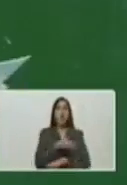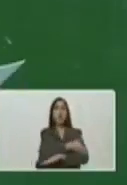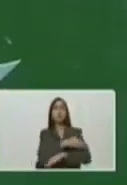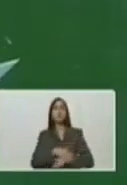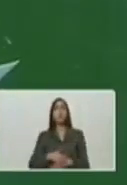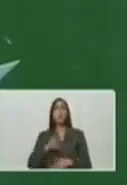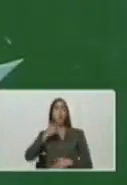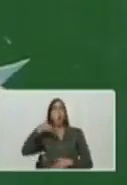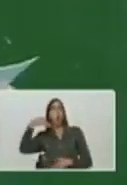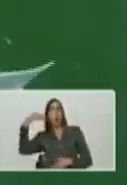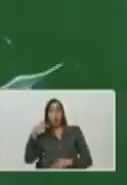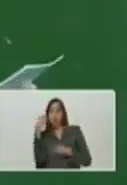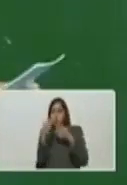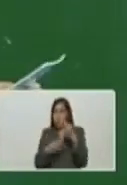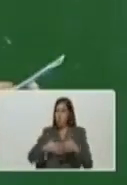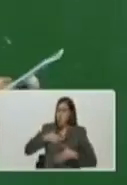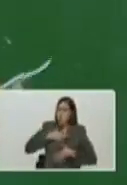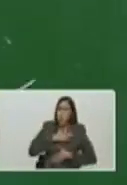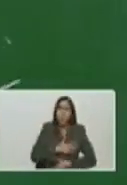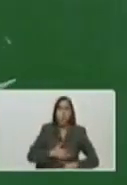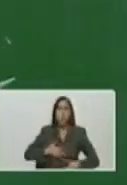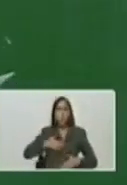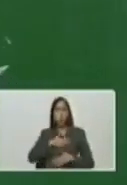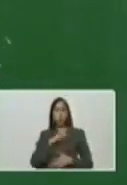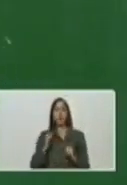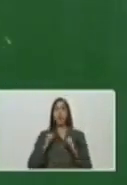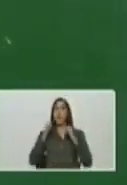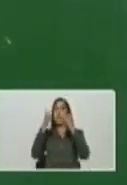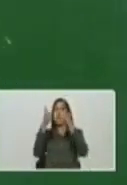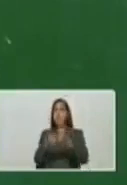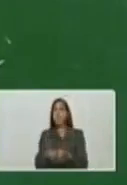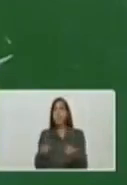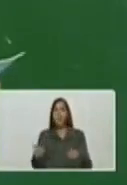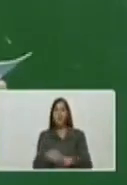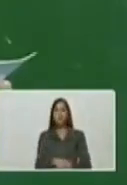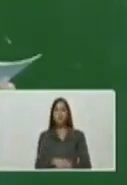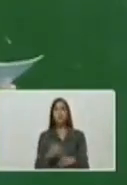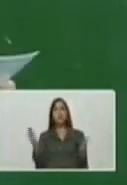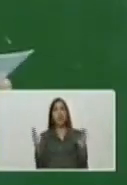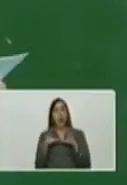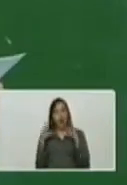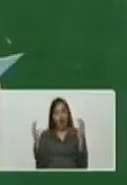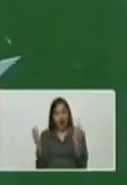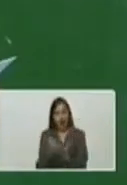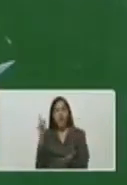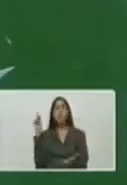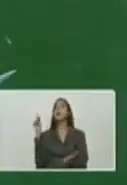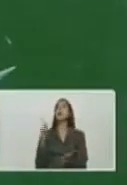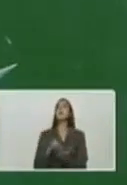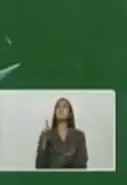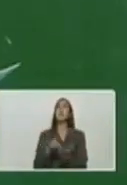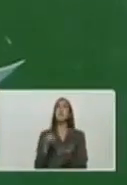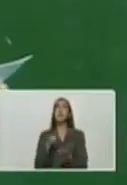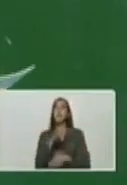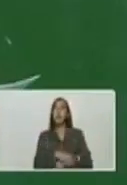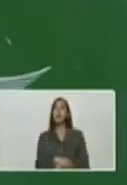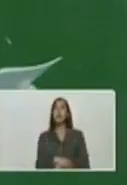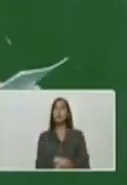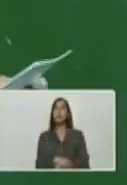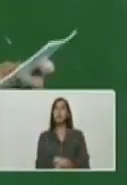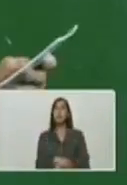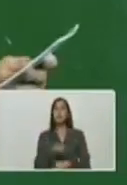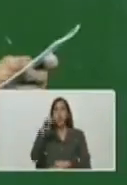Orgullo y satisfacción de poder arrancar las clases presenciales en